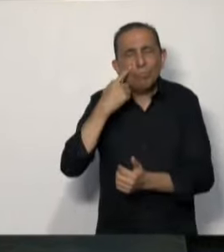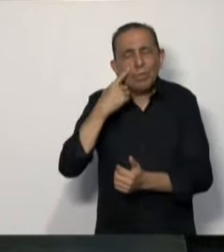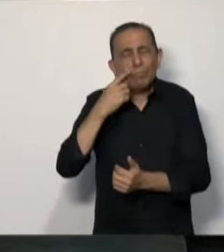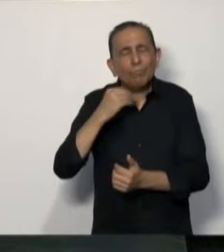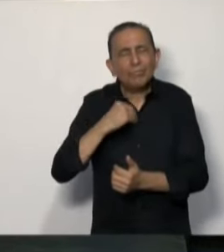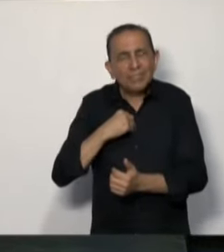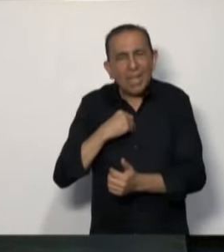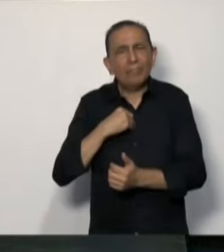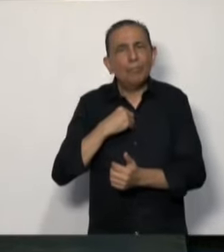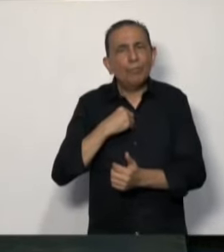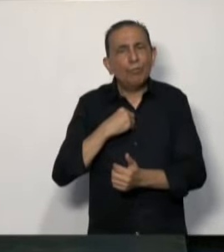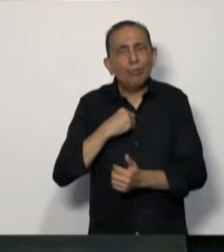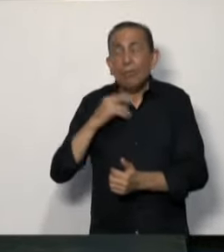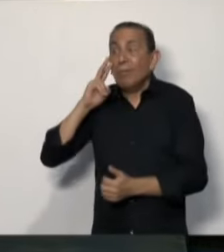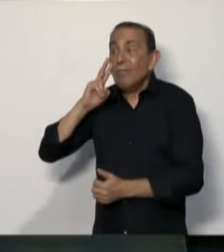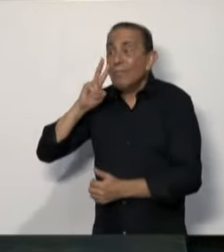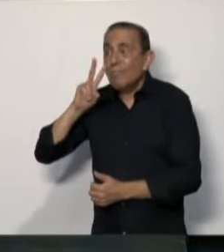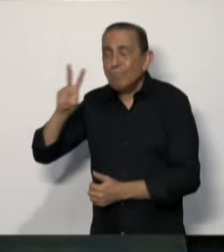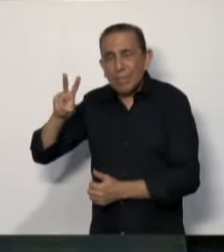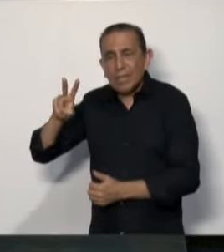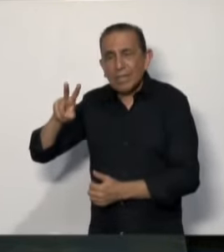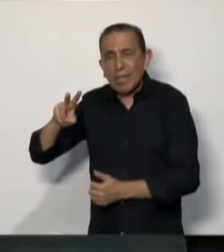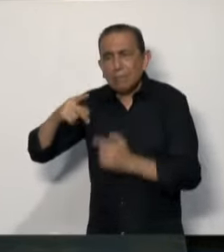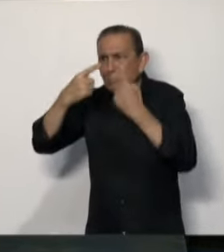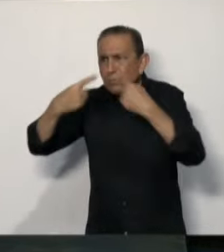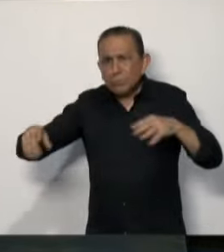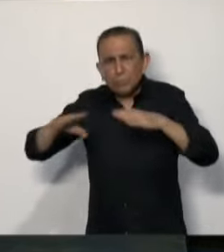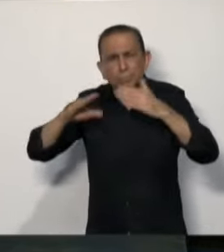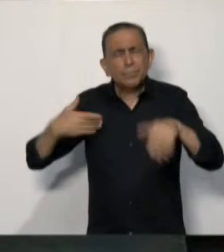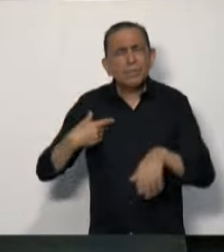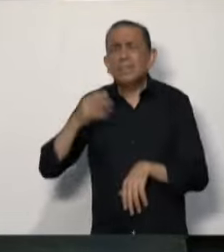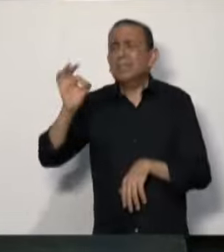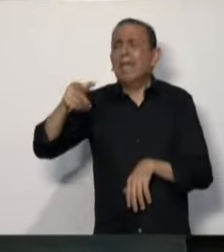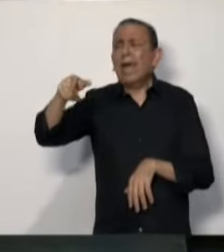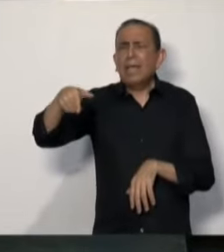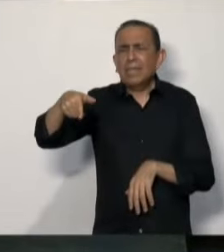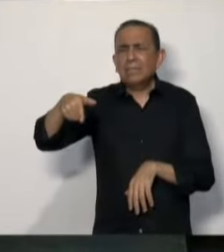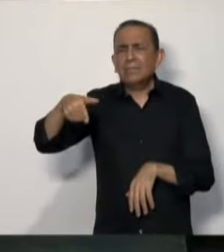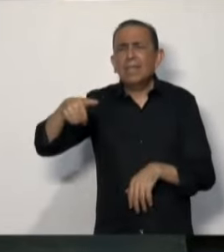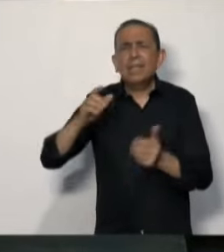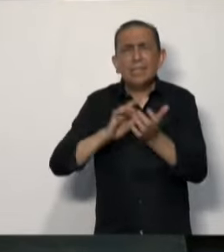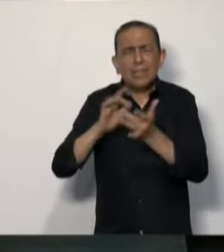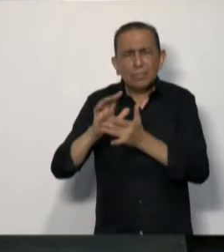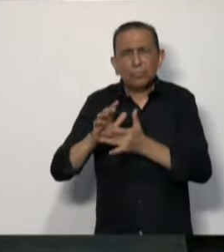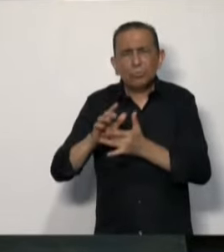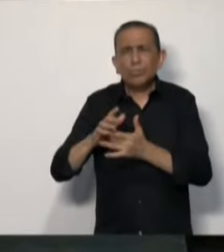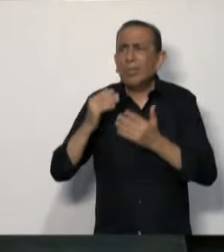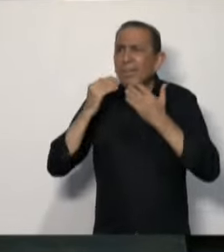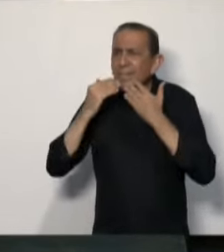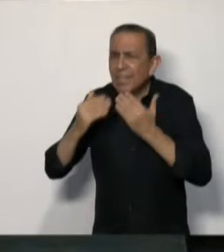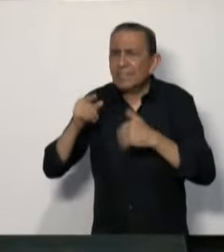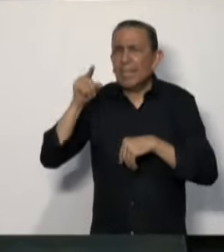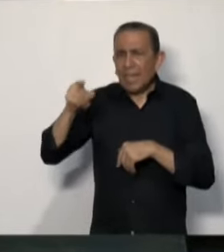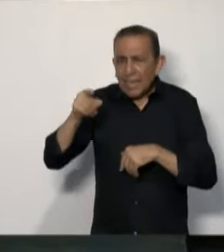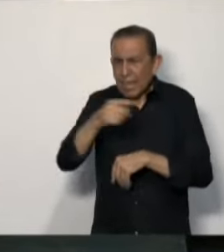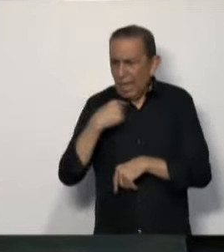santo. Dirige tu mirada sobre la ofrenda de tu Iglesia y reconoce en ella a la víctima, por cuya inmolación